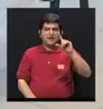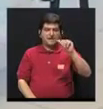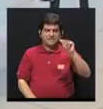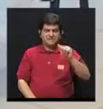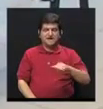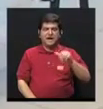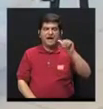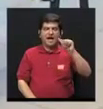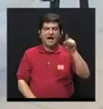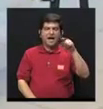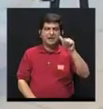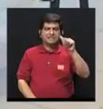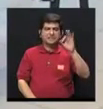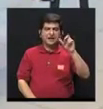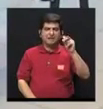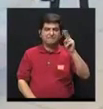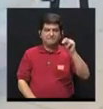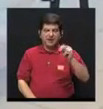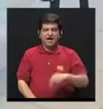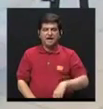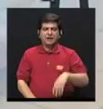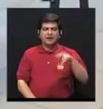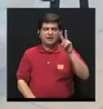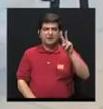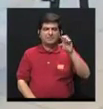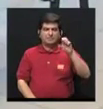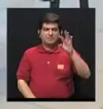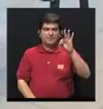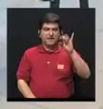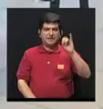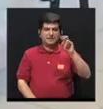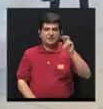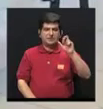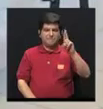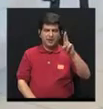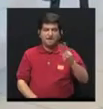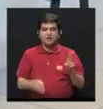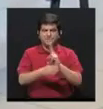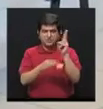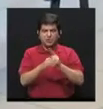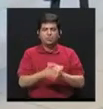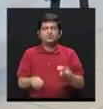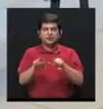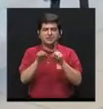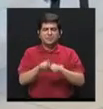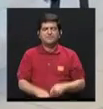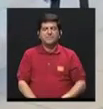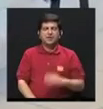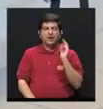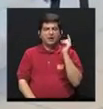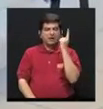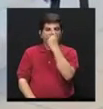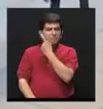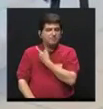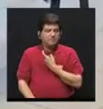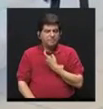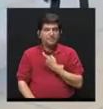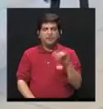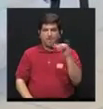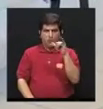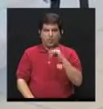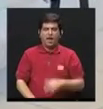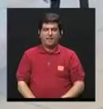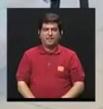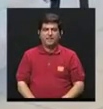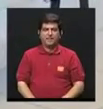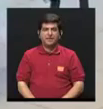el vetiver, que es un producto que se usa en cosméticas, en fragancias en este caso también, el